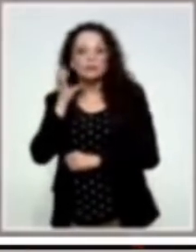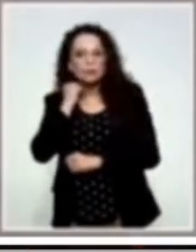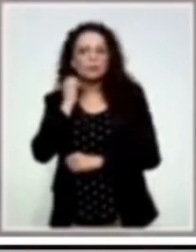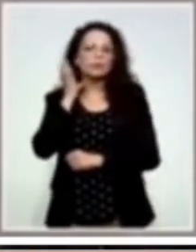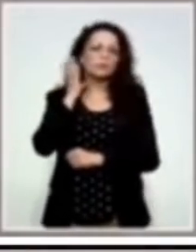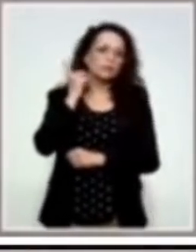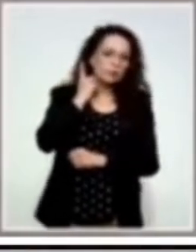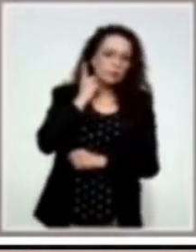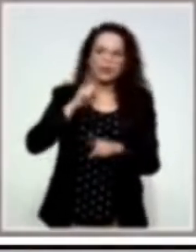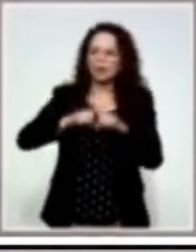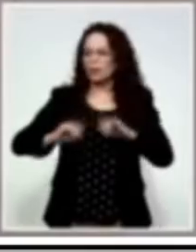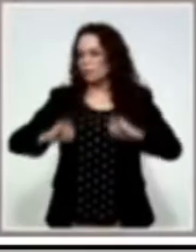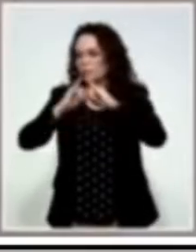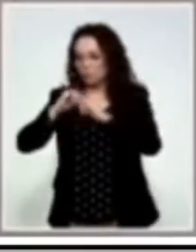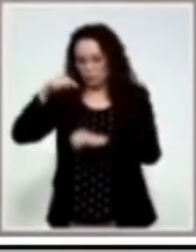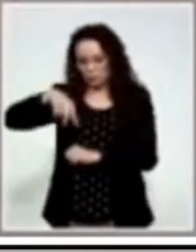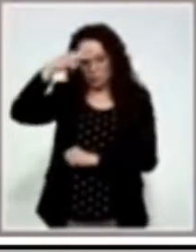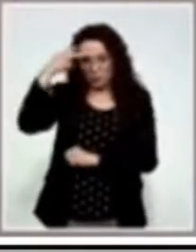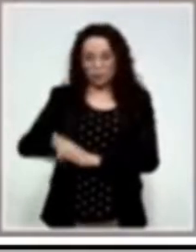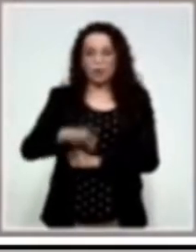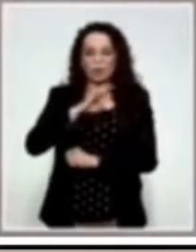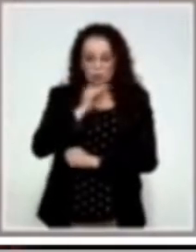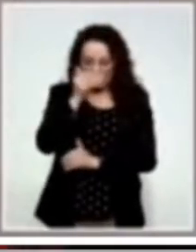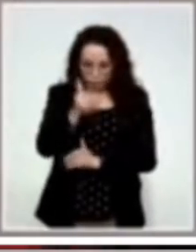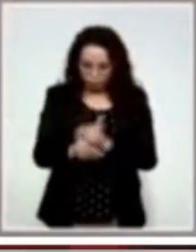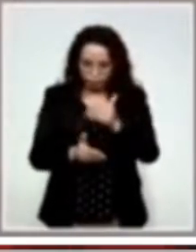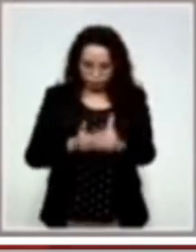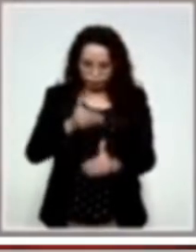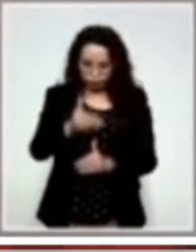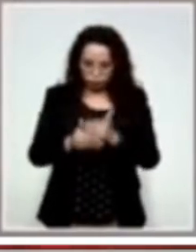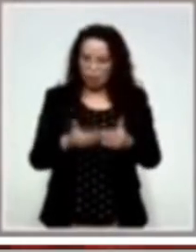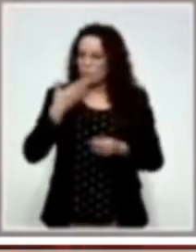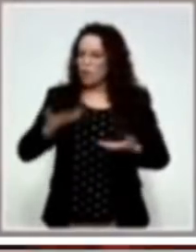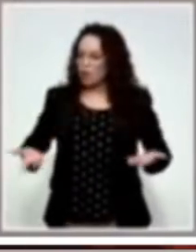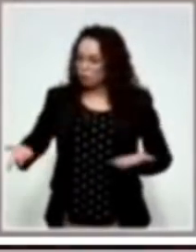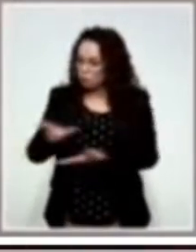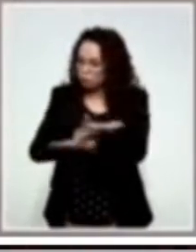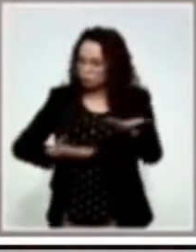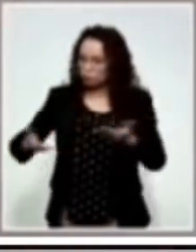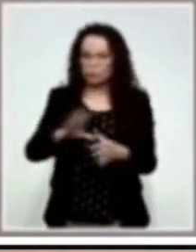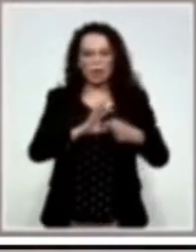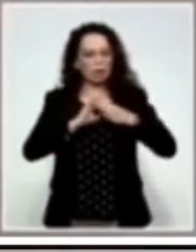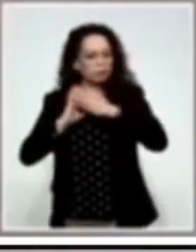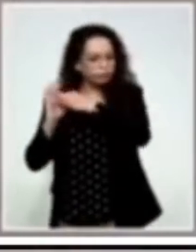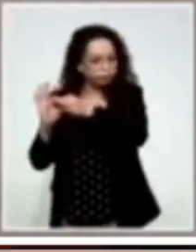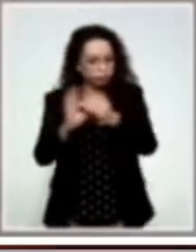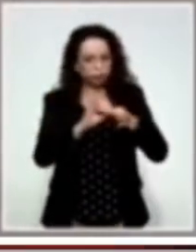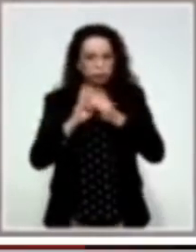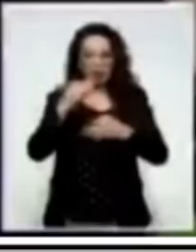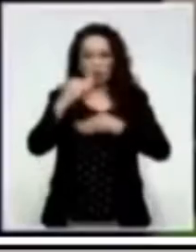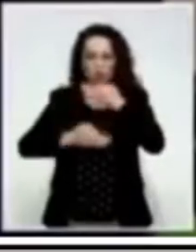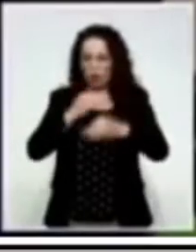mexicano pues podamos avanzar con un ambiente de mayor concordia, cordialidad y de respeto recíproco. Pero